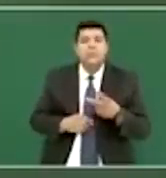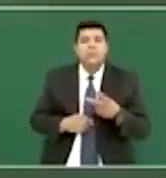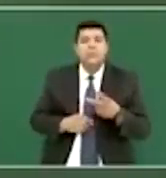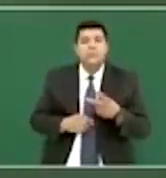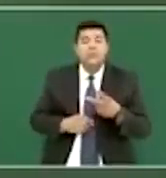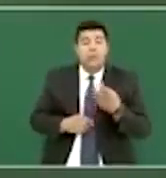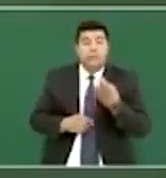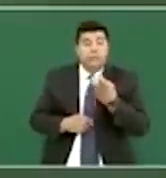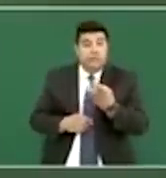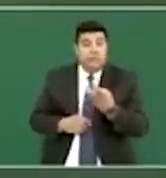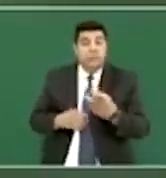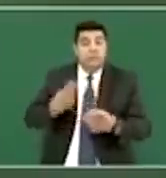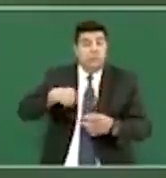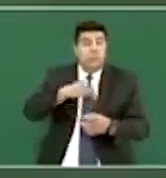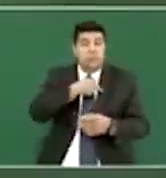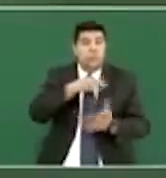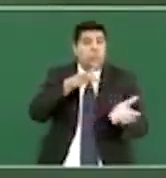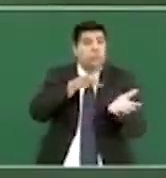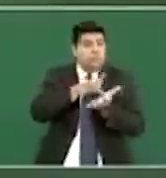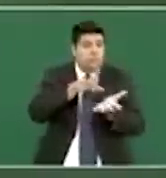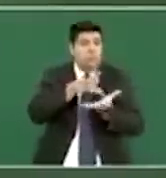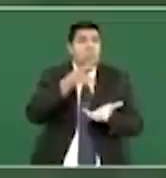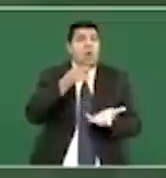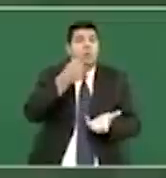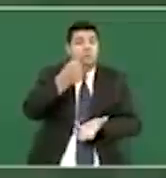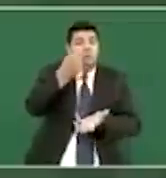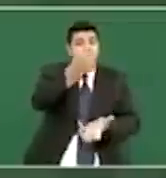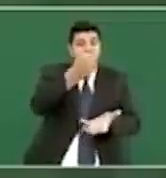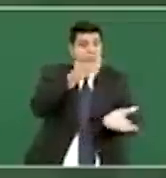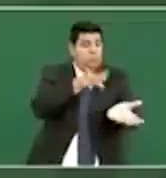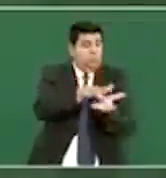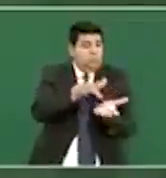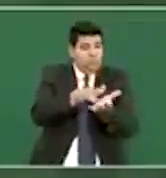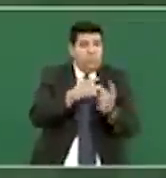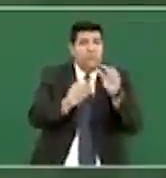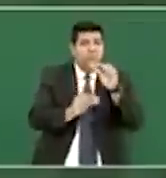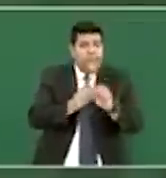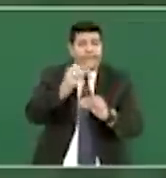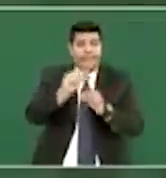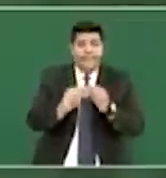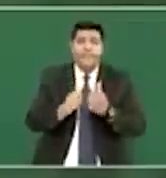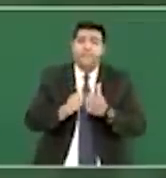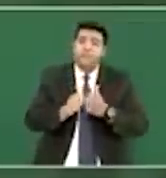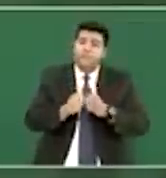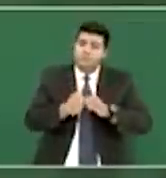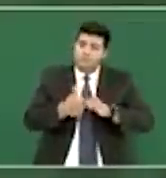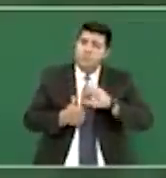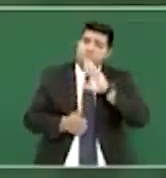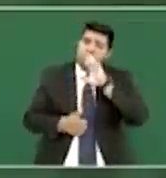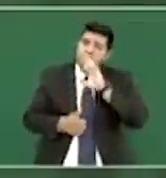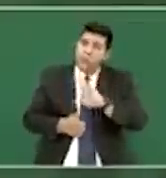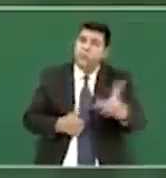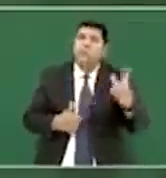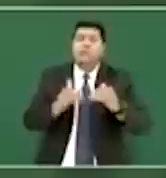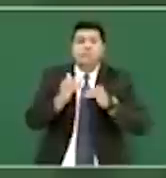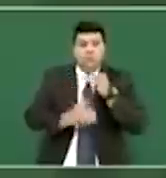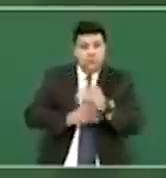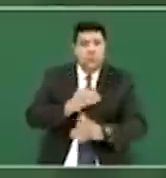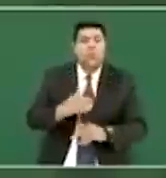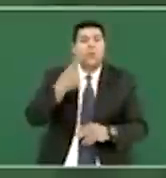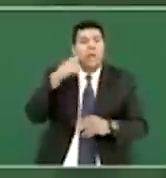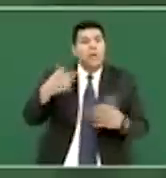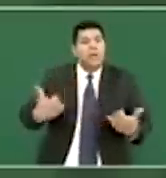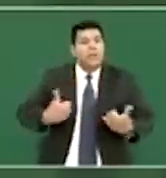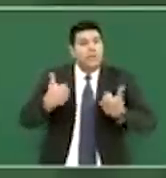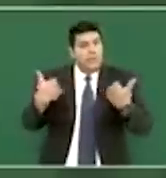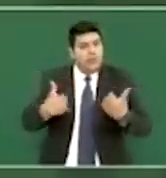Con todos los programas de bienestar, van a haber condiciones mejores